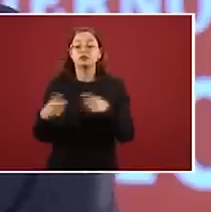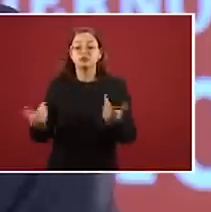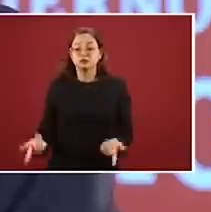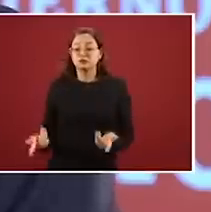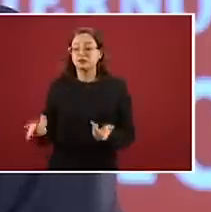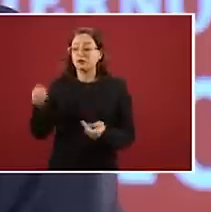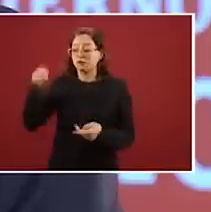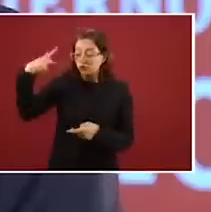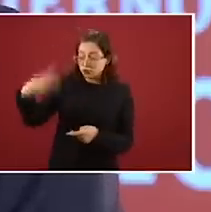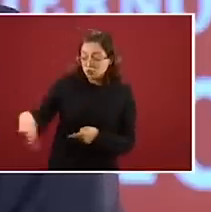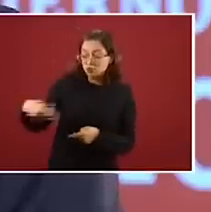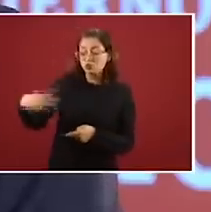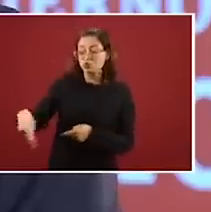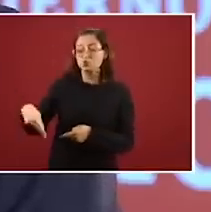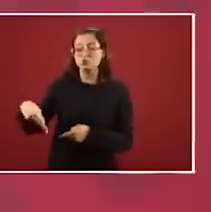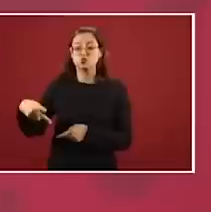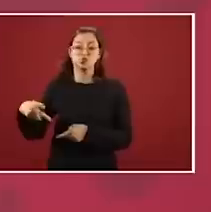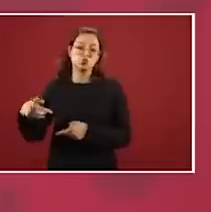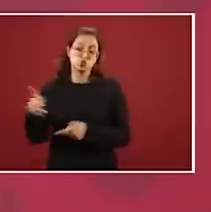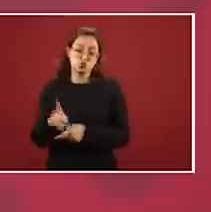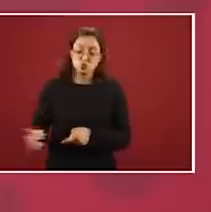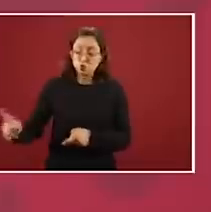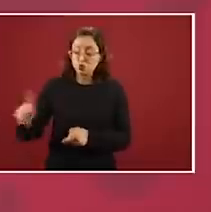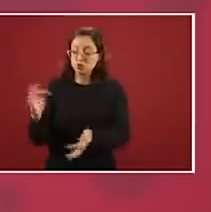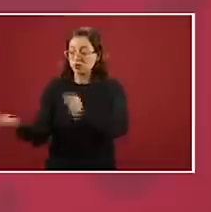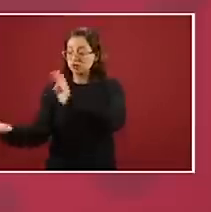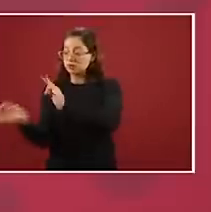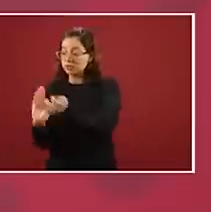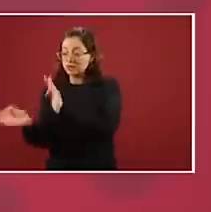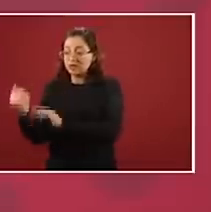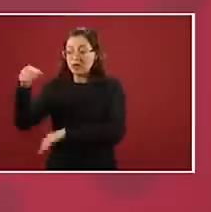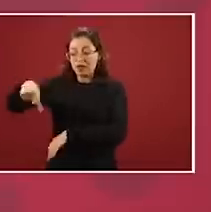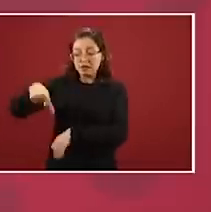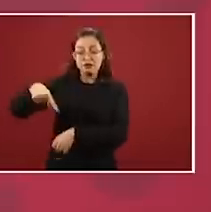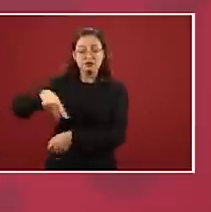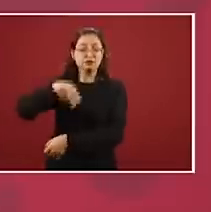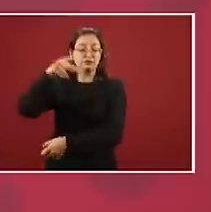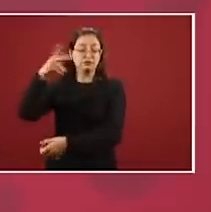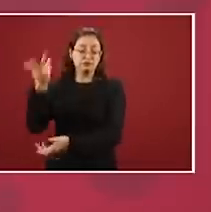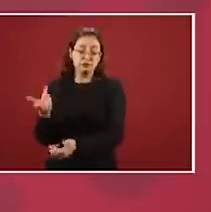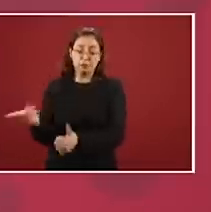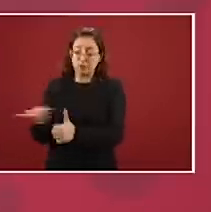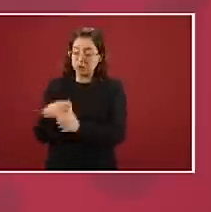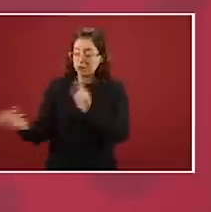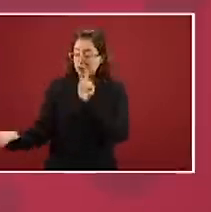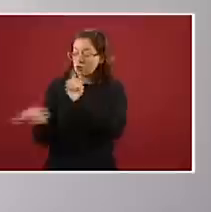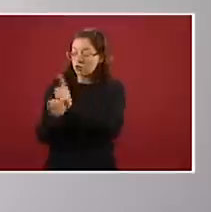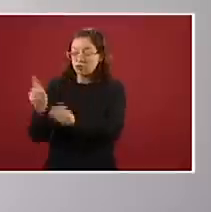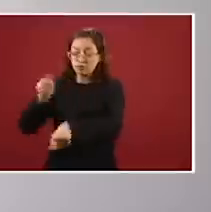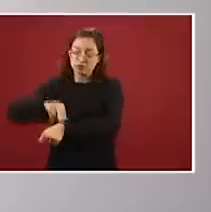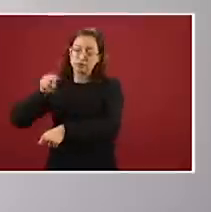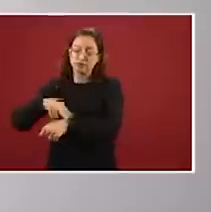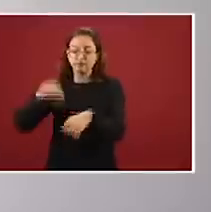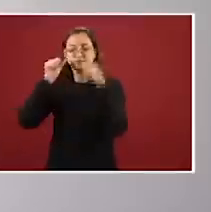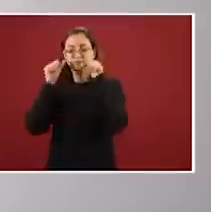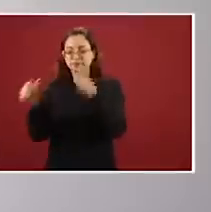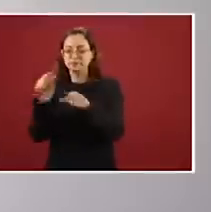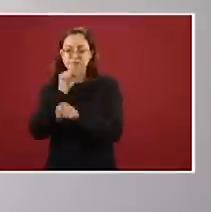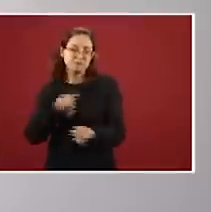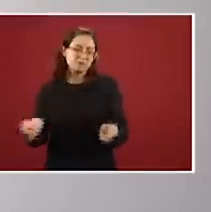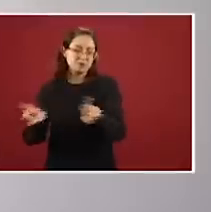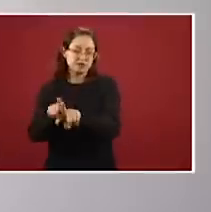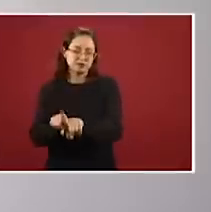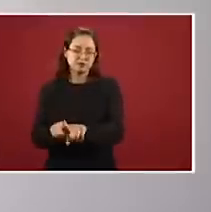ser atendida en los primeros niveles de atención médica. Entonces, ese es